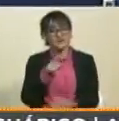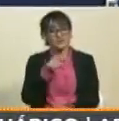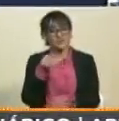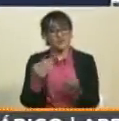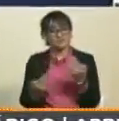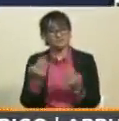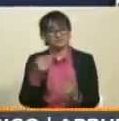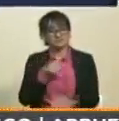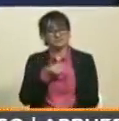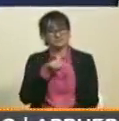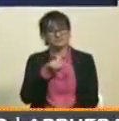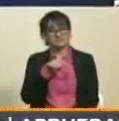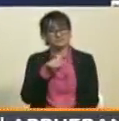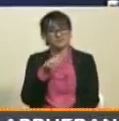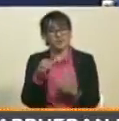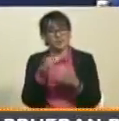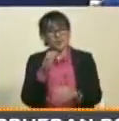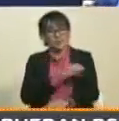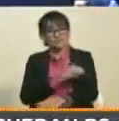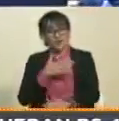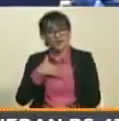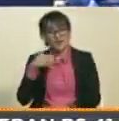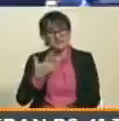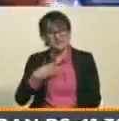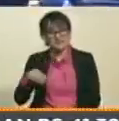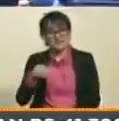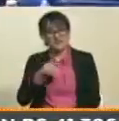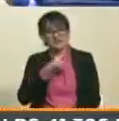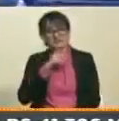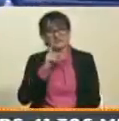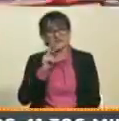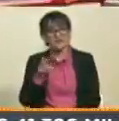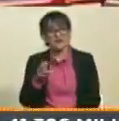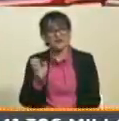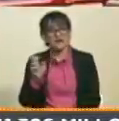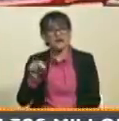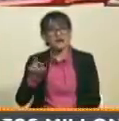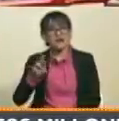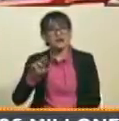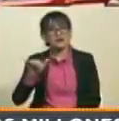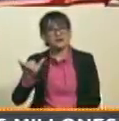Ya no se llama Falcón, ahora se llama Faltrum.